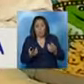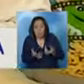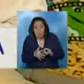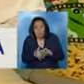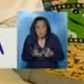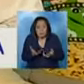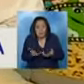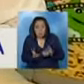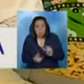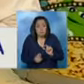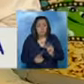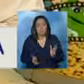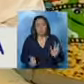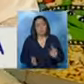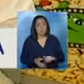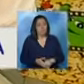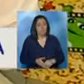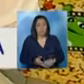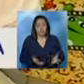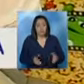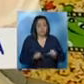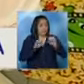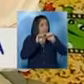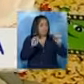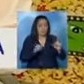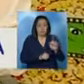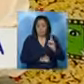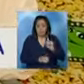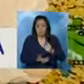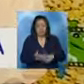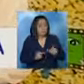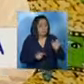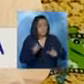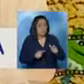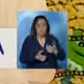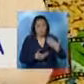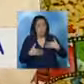por minimizarlo, el sistema no funcionaría y la gente no podría evacuar. Bien, bien.